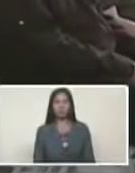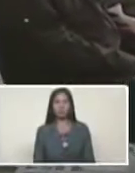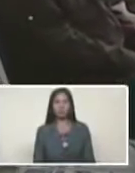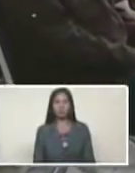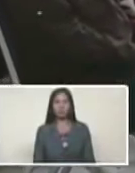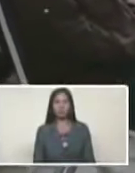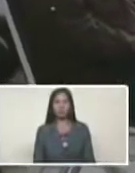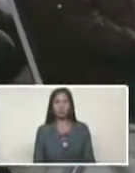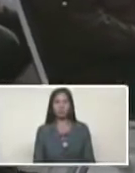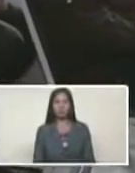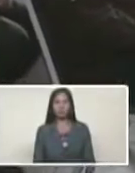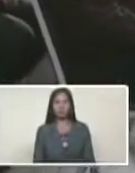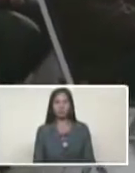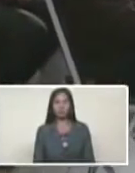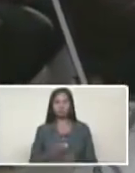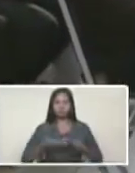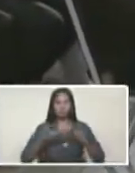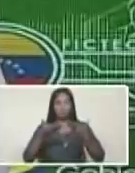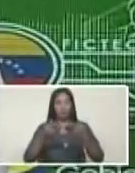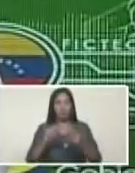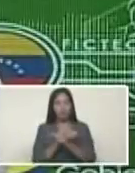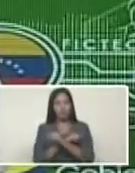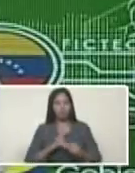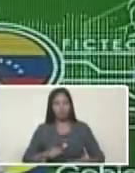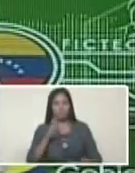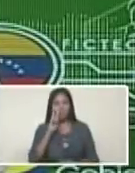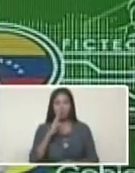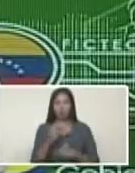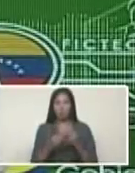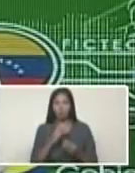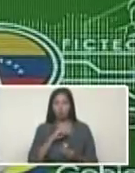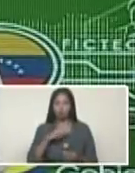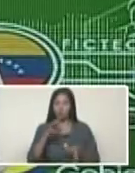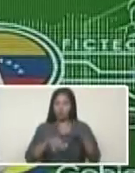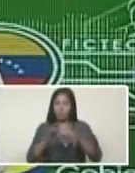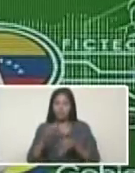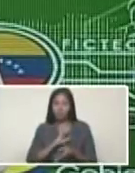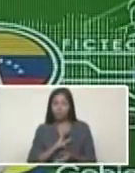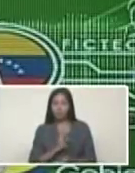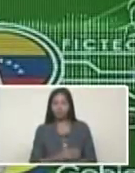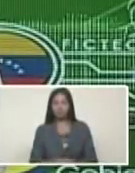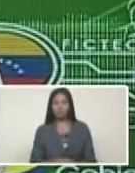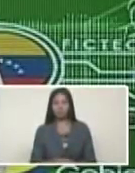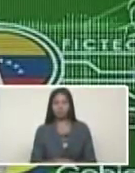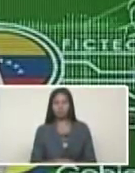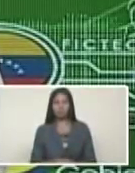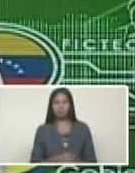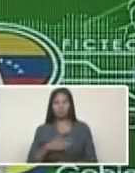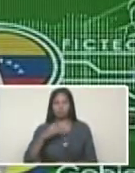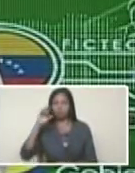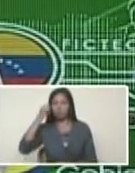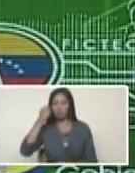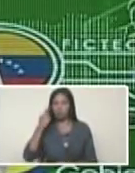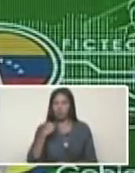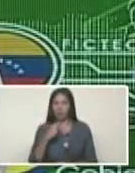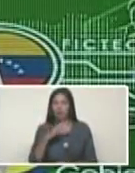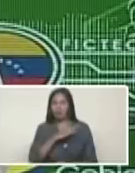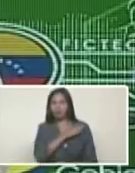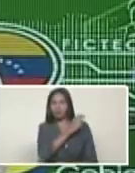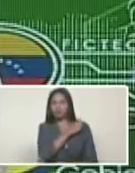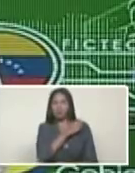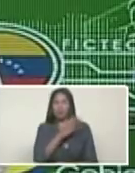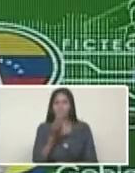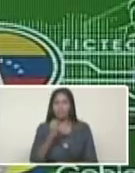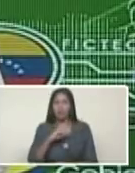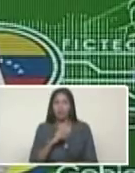Son los regalos a la Fuerza Armada Nacional Bolivariana. Fíjense ustedes cómo vamos sembrando. Me recordaba el general de división